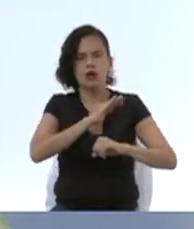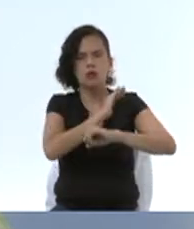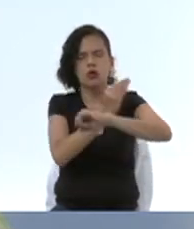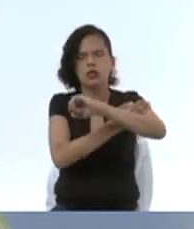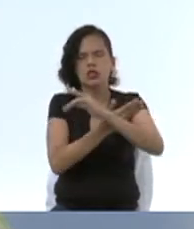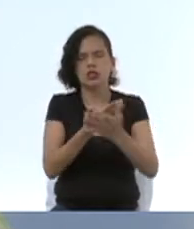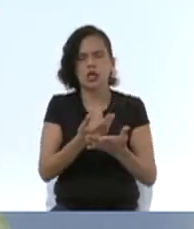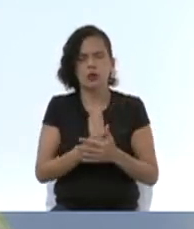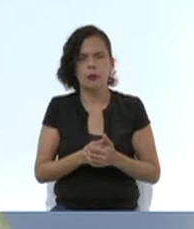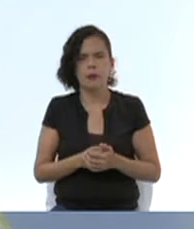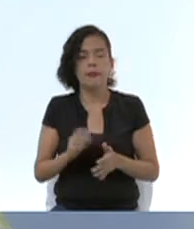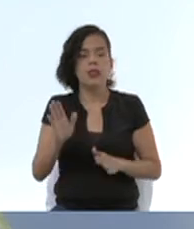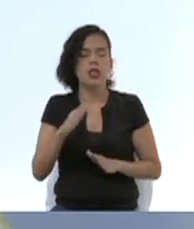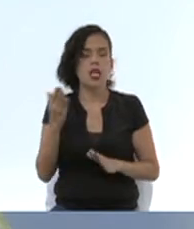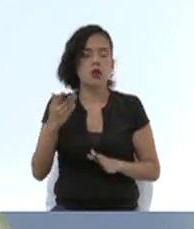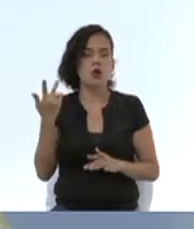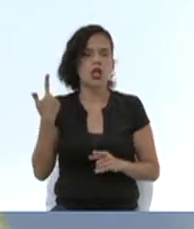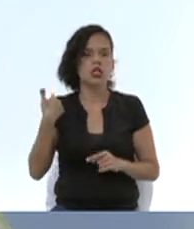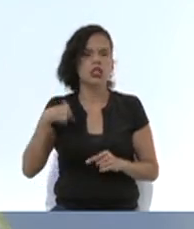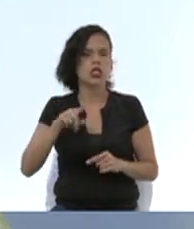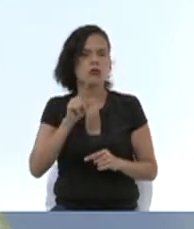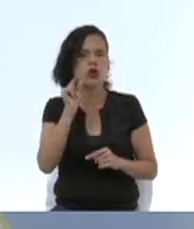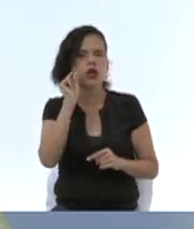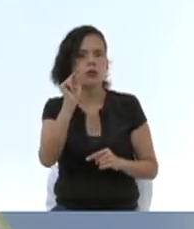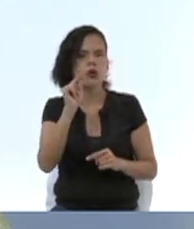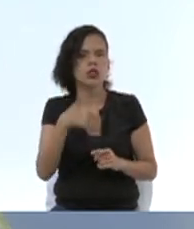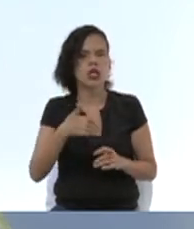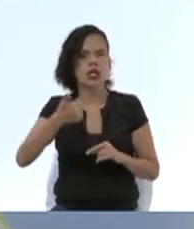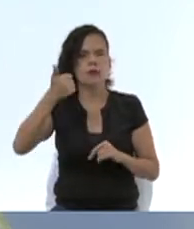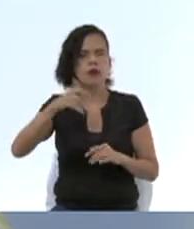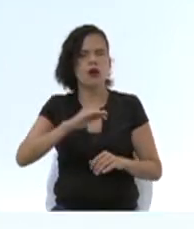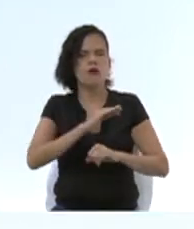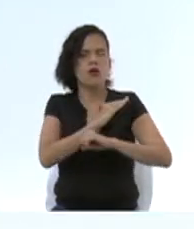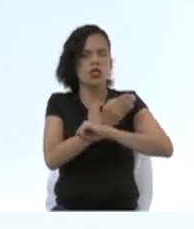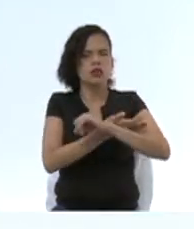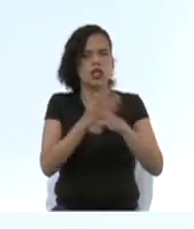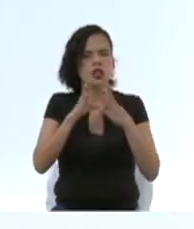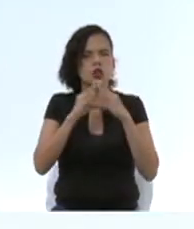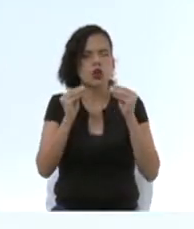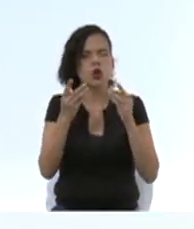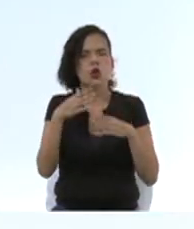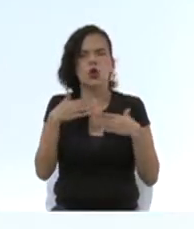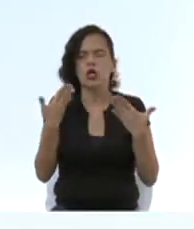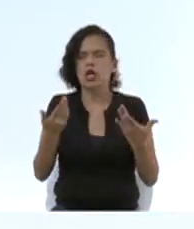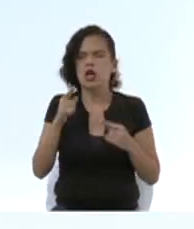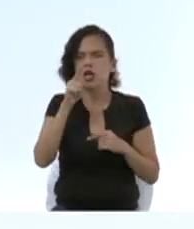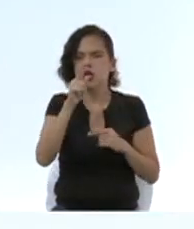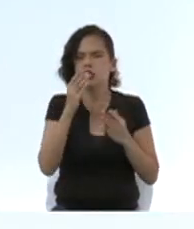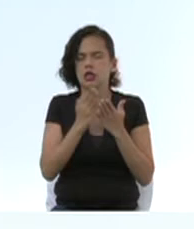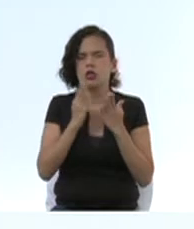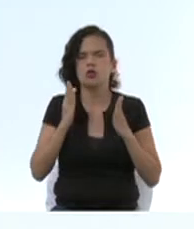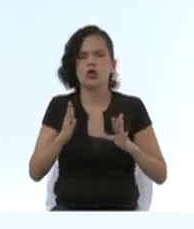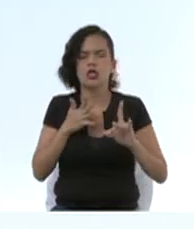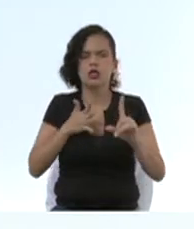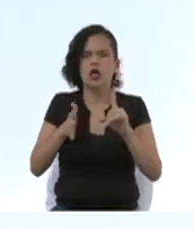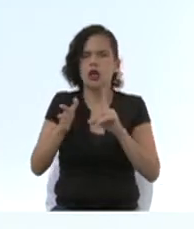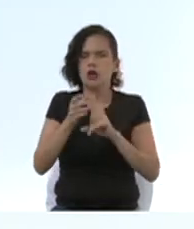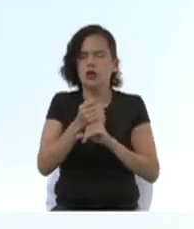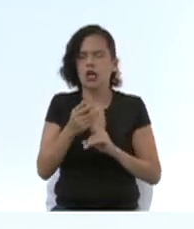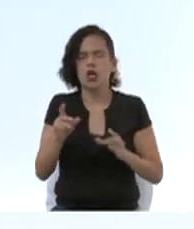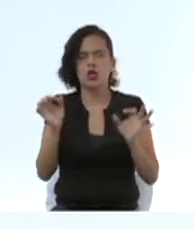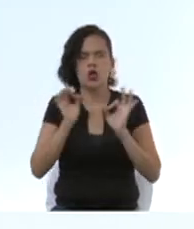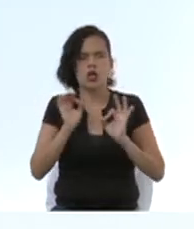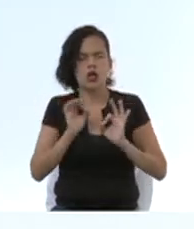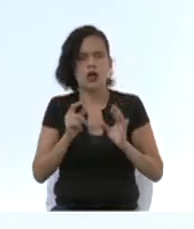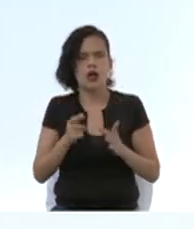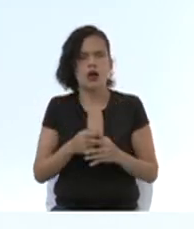potenciador. Es así, mi profe. En el cual tenemos que ponerle más énfasis a todo lo que ese estudiante ha logrado y no